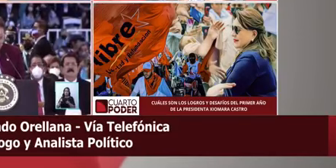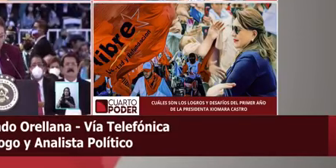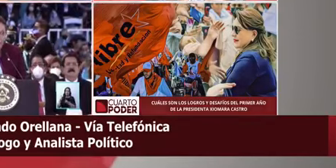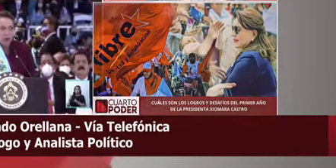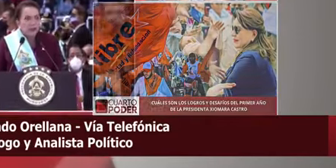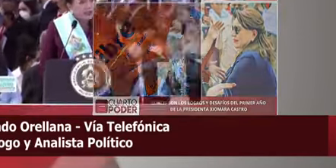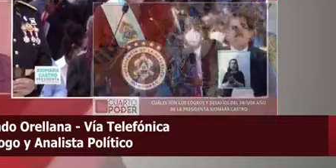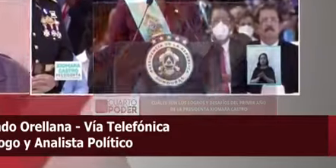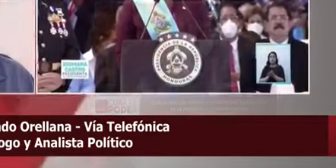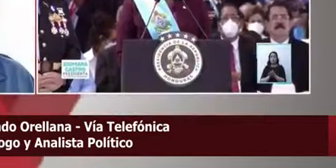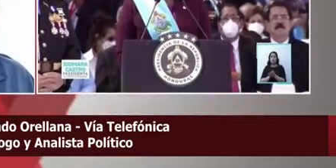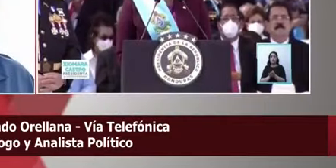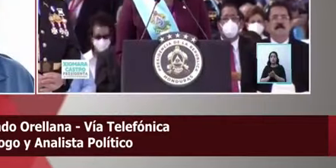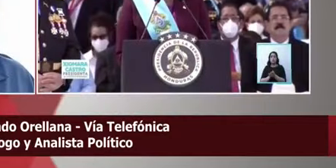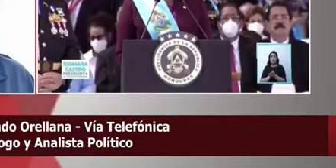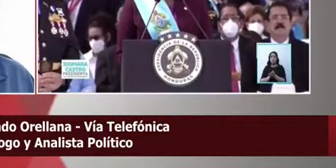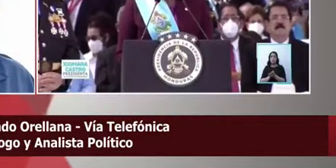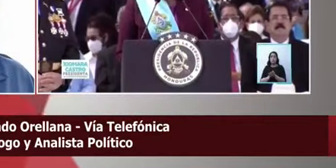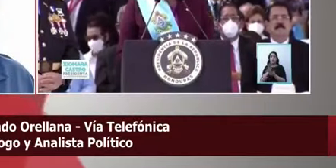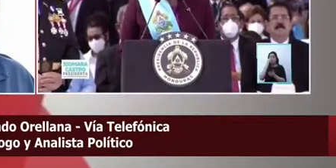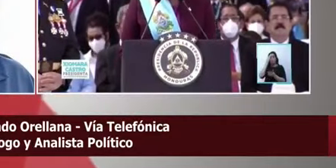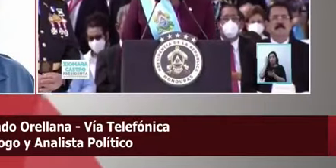una situación, ¿verdad?,